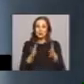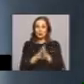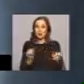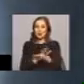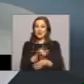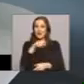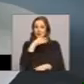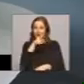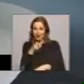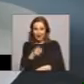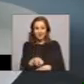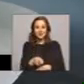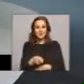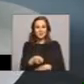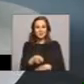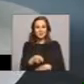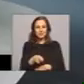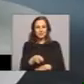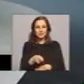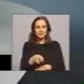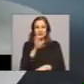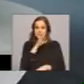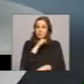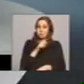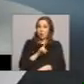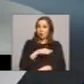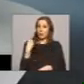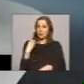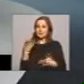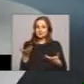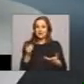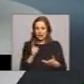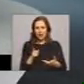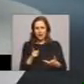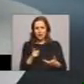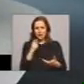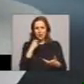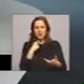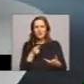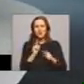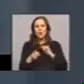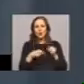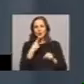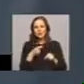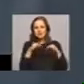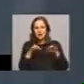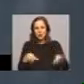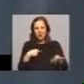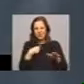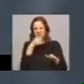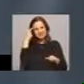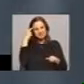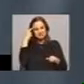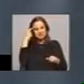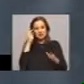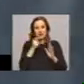llamando. No, está repitiendo un montón de esa frase. ¿No estás de acuerdo? ¿Qué dice exactamente? No sé si la tienes marcada. Que no, si no, le pegas, no tengo